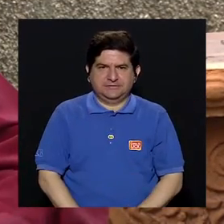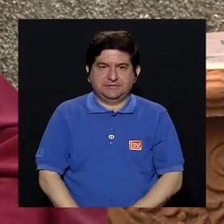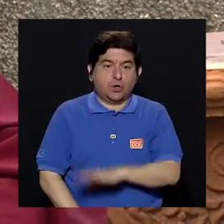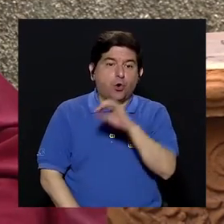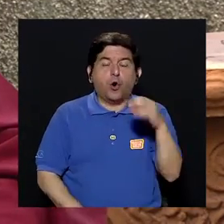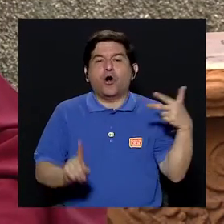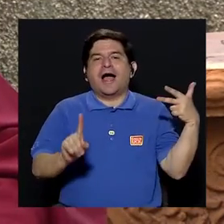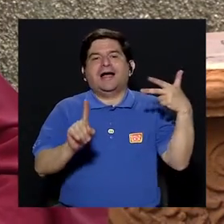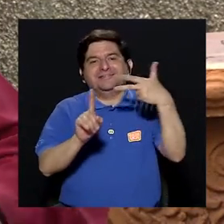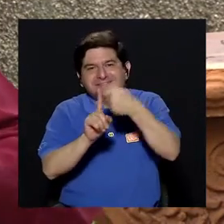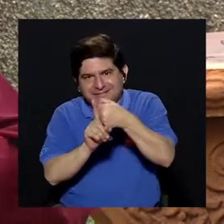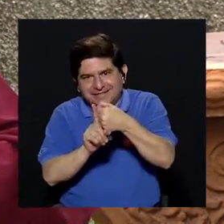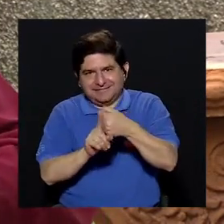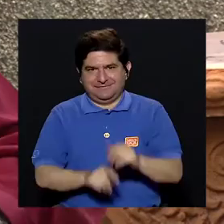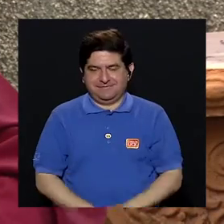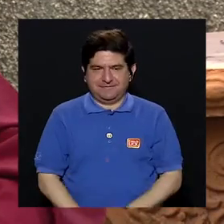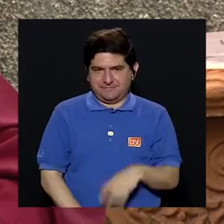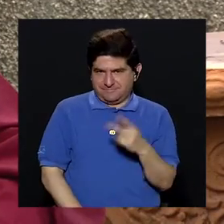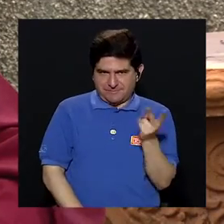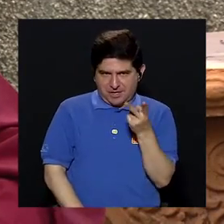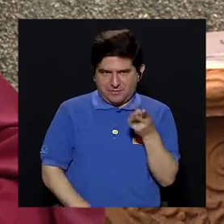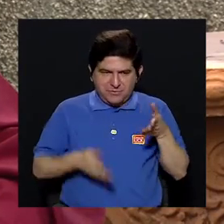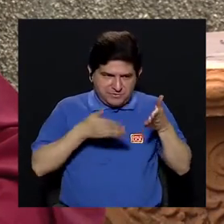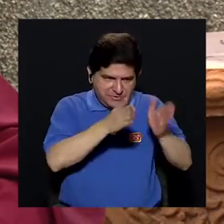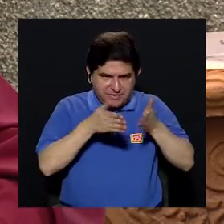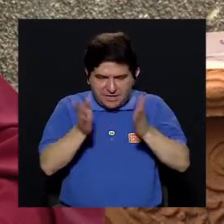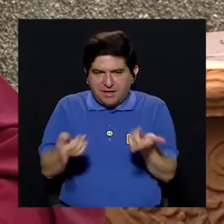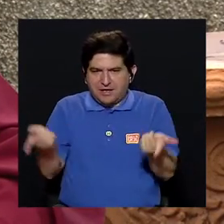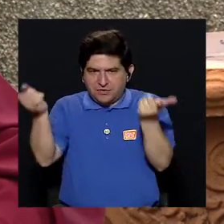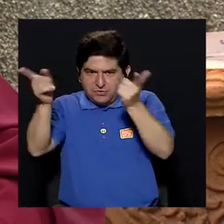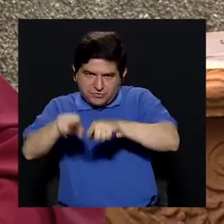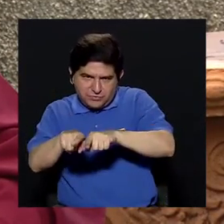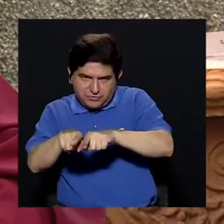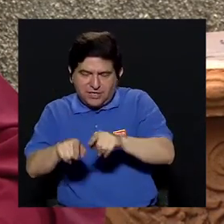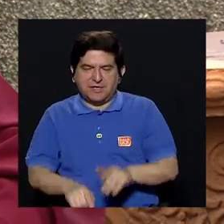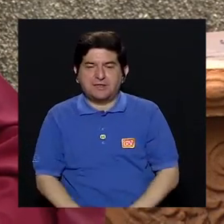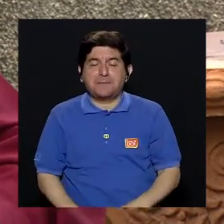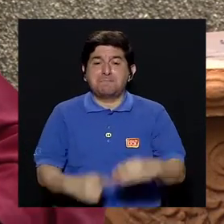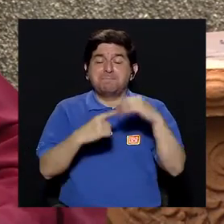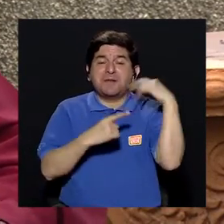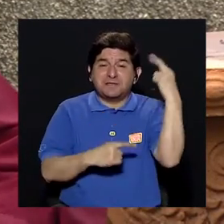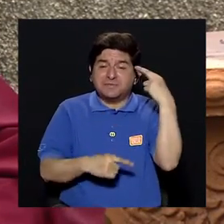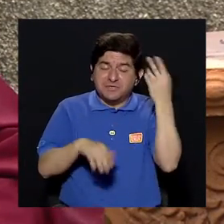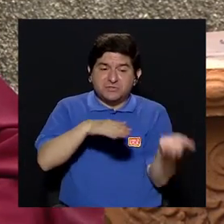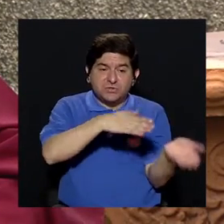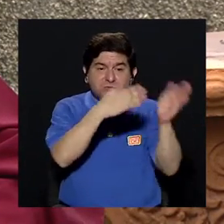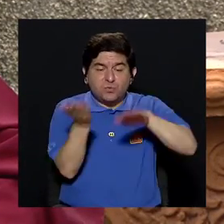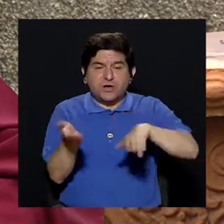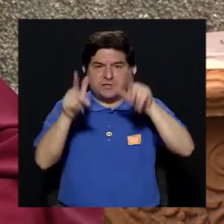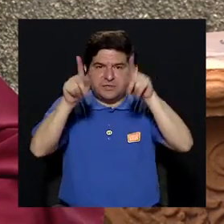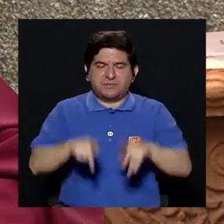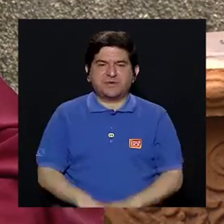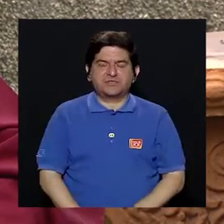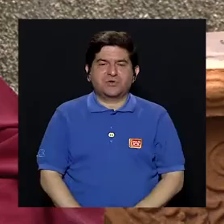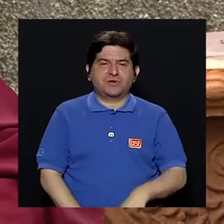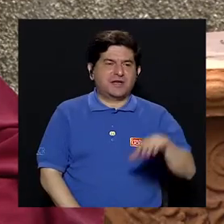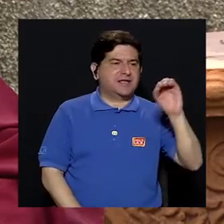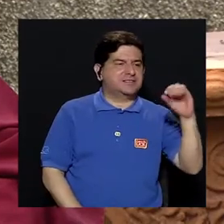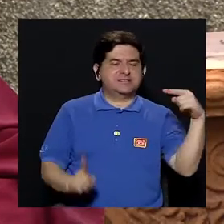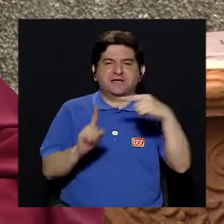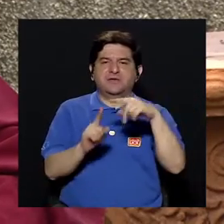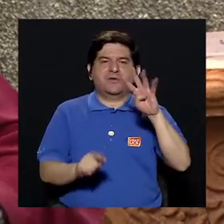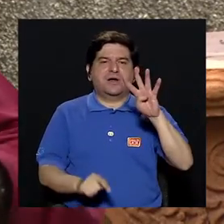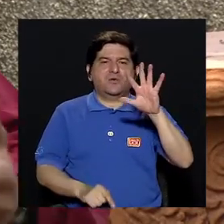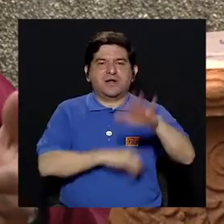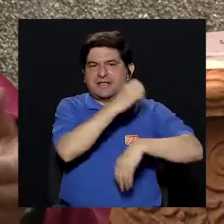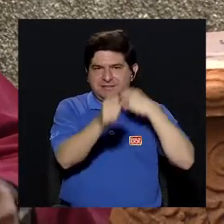los accidentes de tránsito o choques en carretera, para ser más precisos, son la principal causa de muerte para personas entre los 0 y los